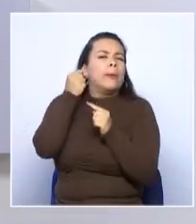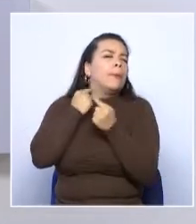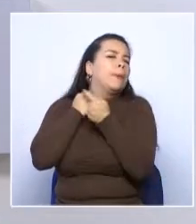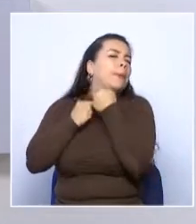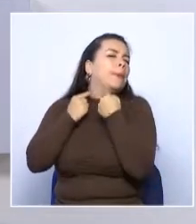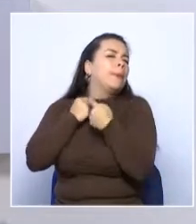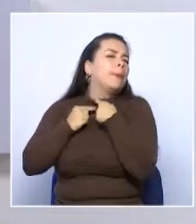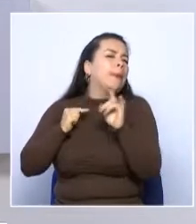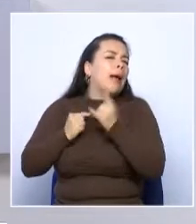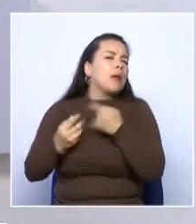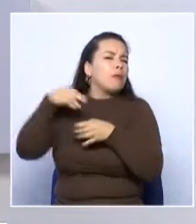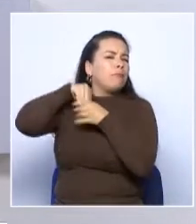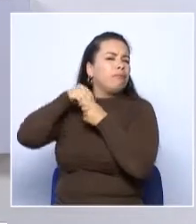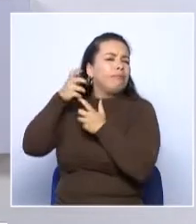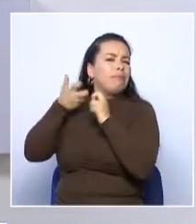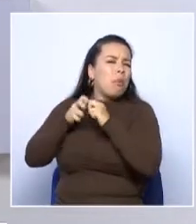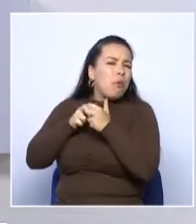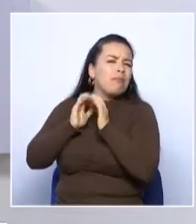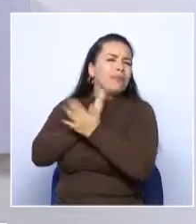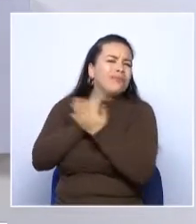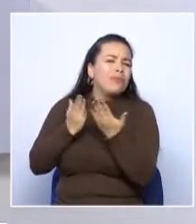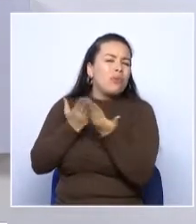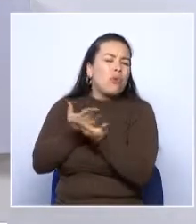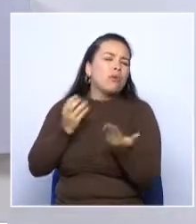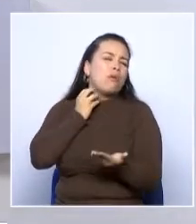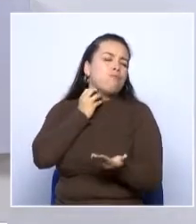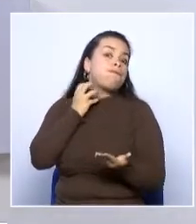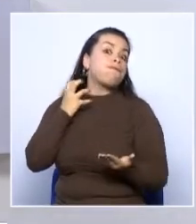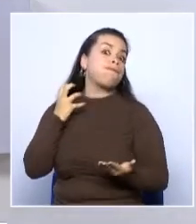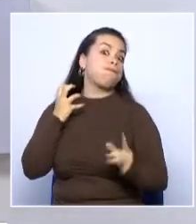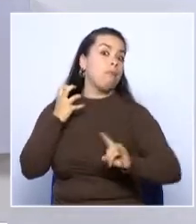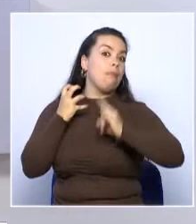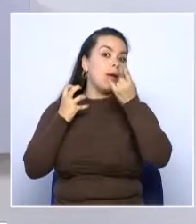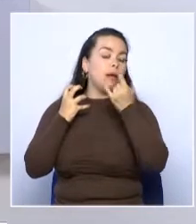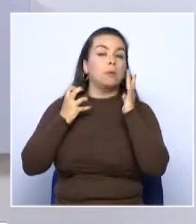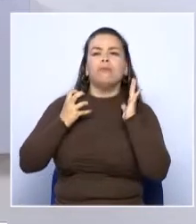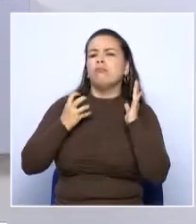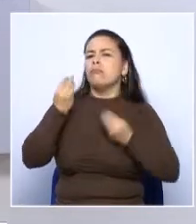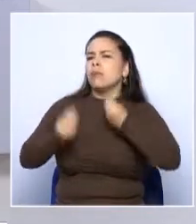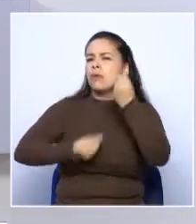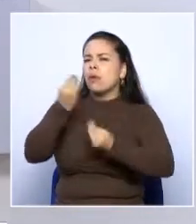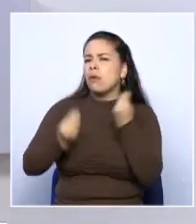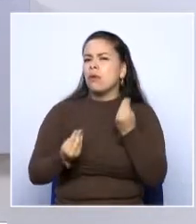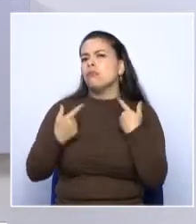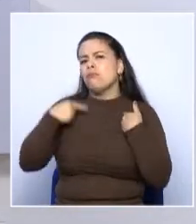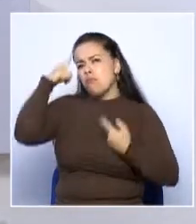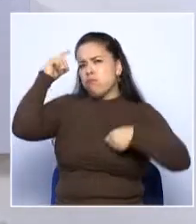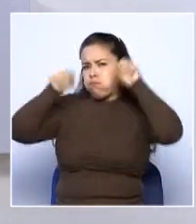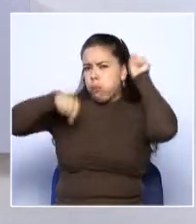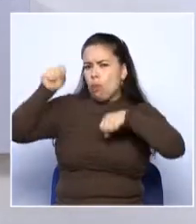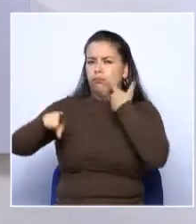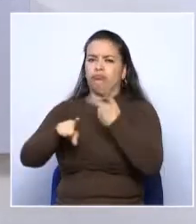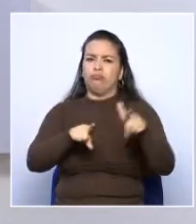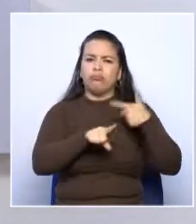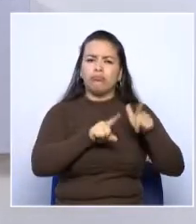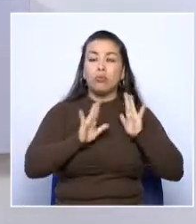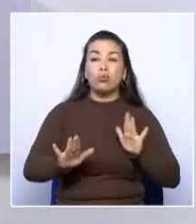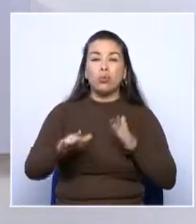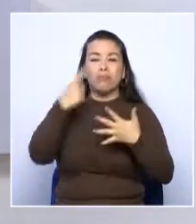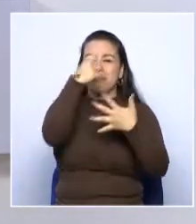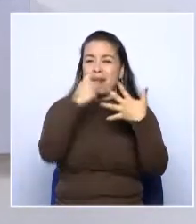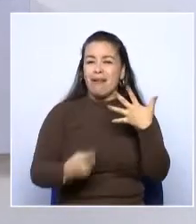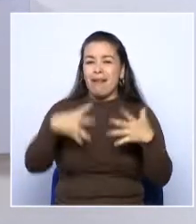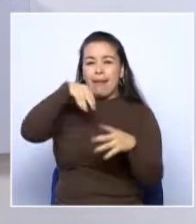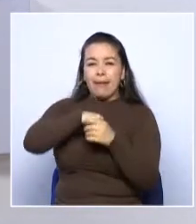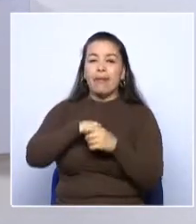nodulares o inclusive la glándula estar aumentada de tamaño. Entonces existen varias posibilidades. Una, que por las características